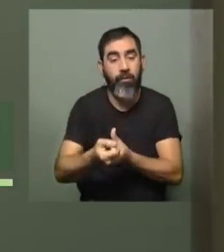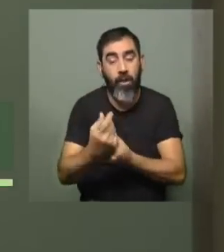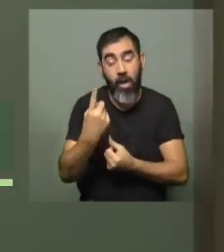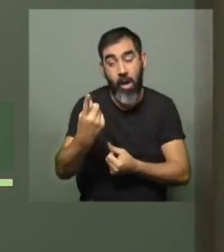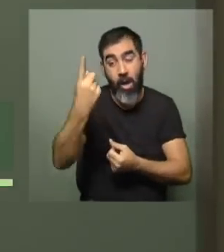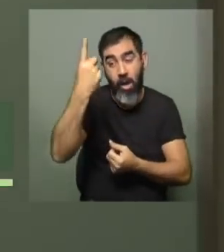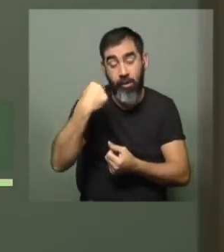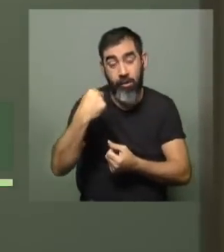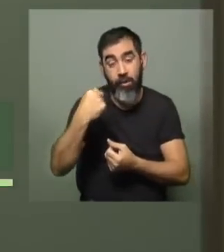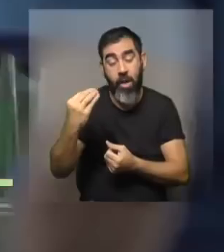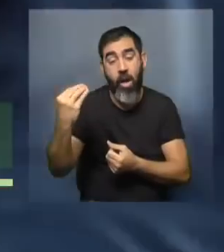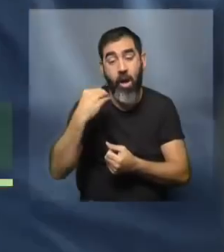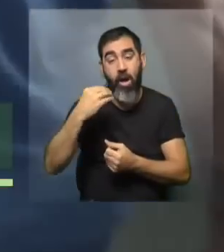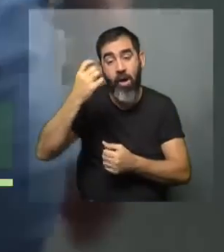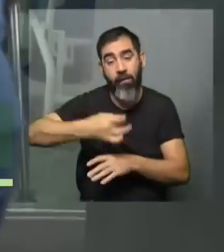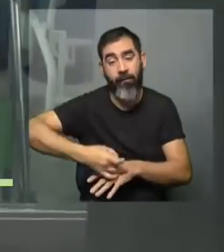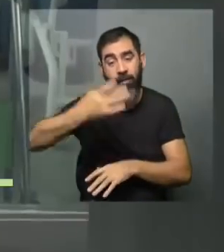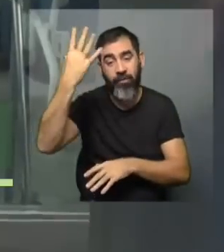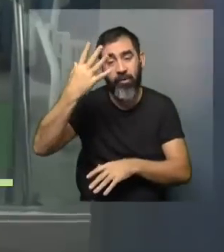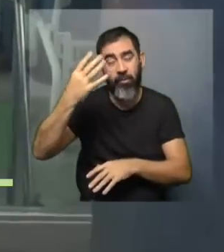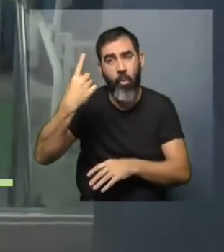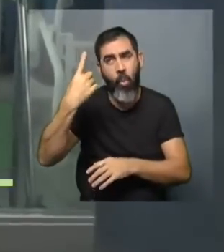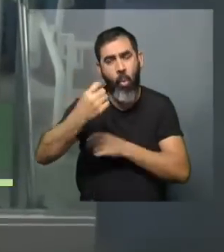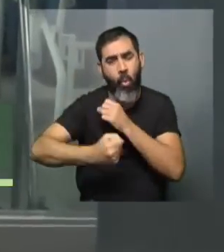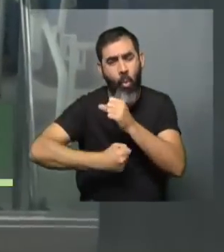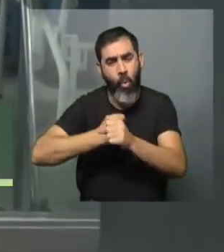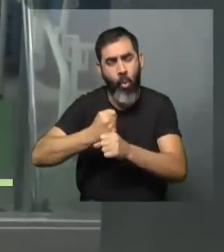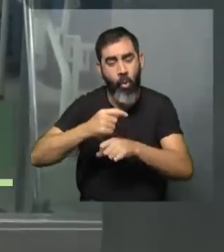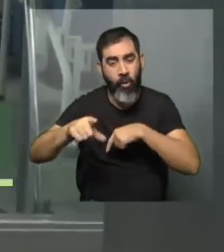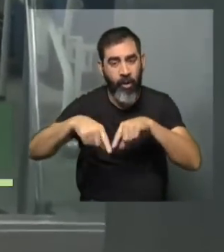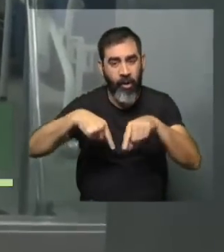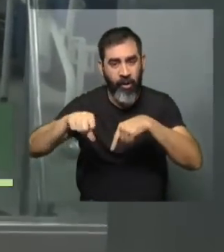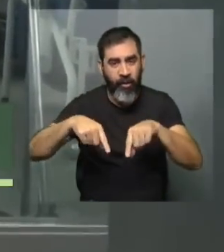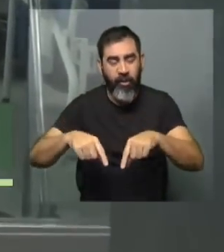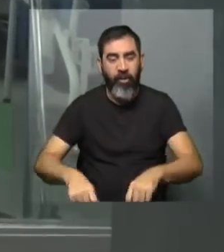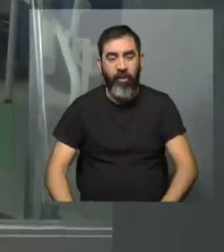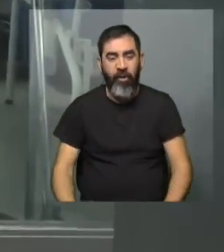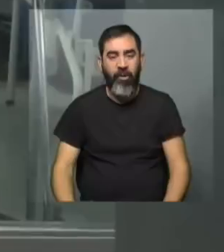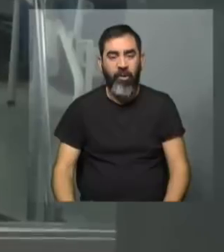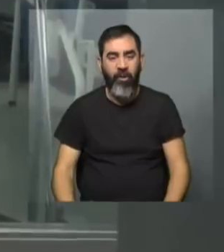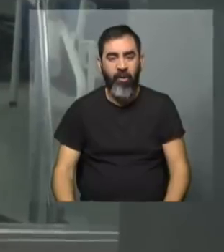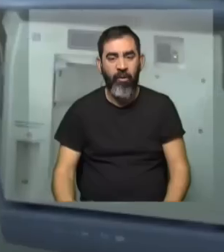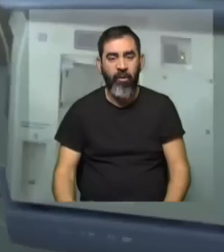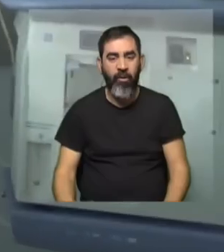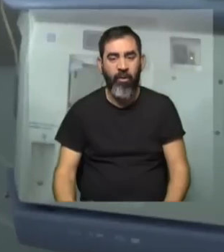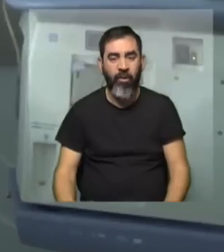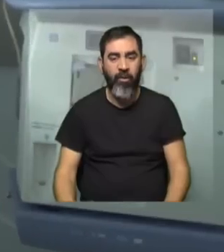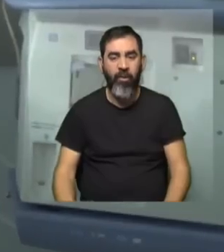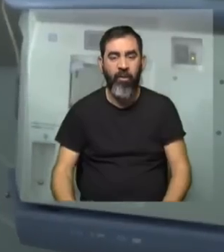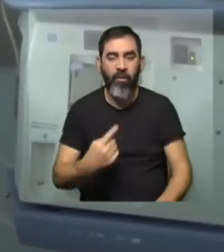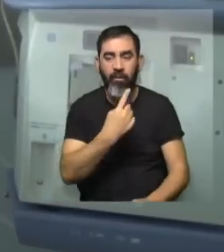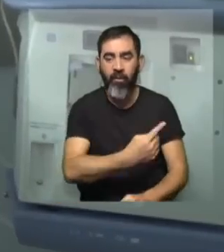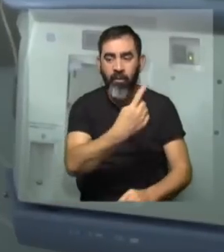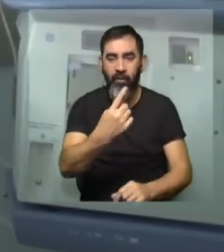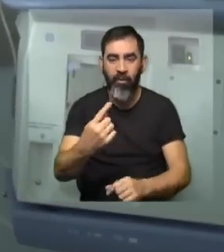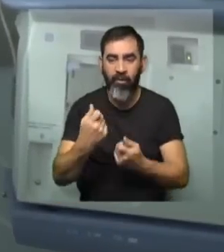ayer nos comunicaron oficialmente después de más de un año de trámites entonces Bueno estamos instrumentando para llegar a todos y